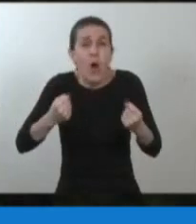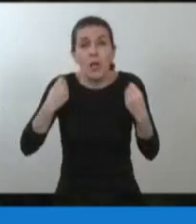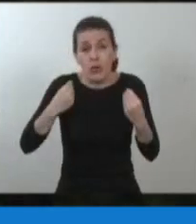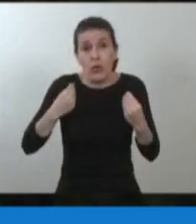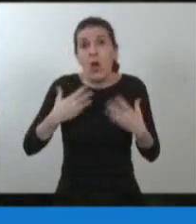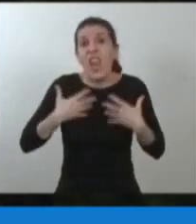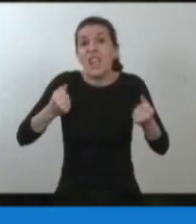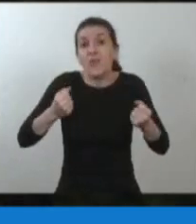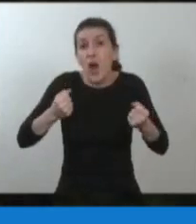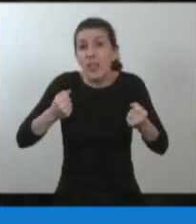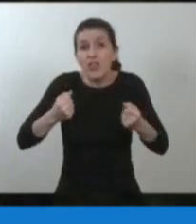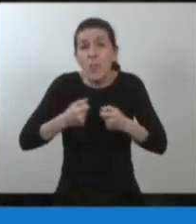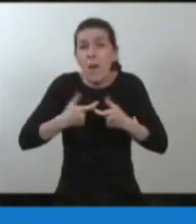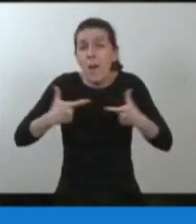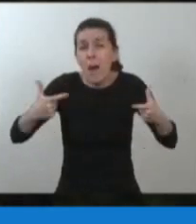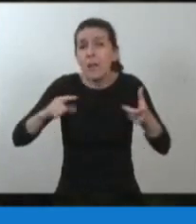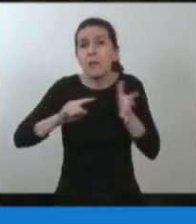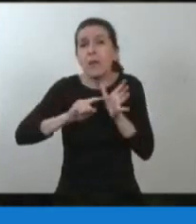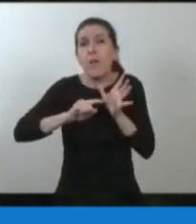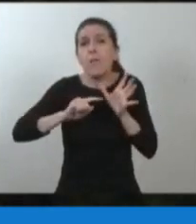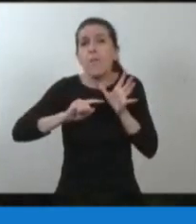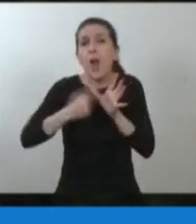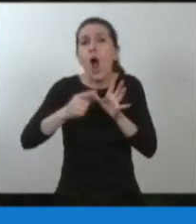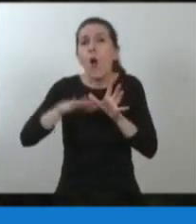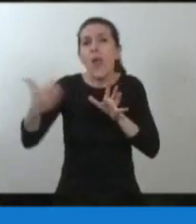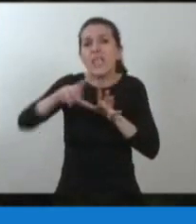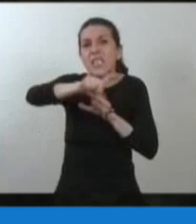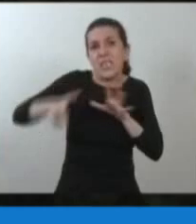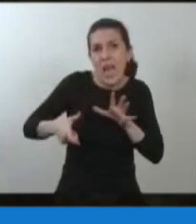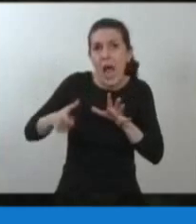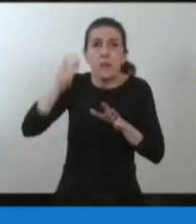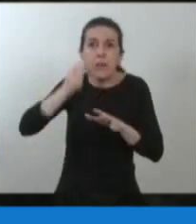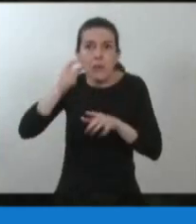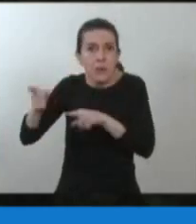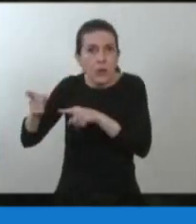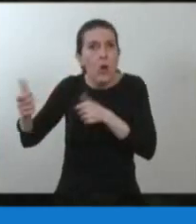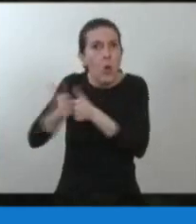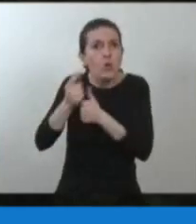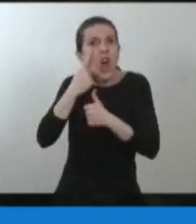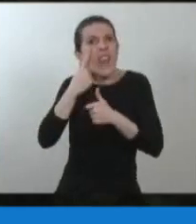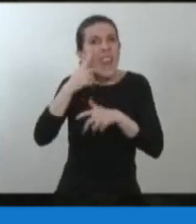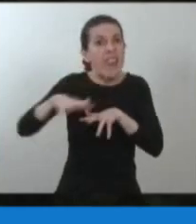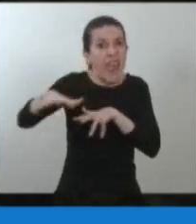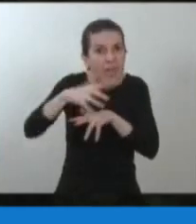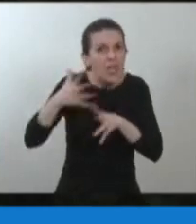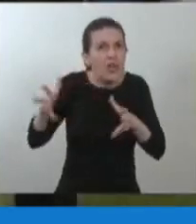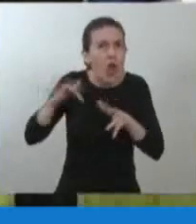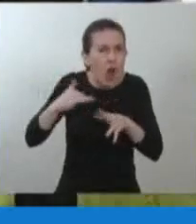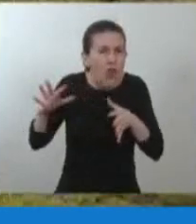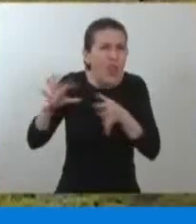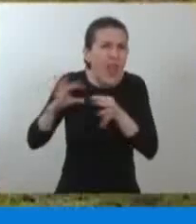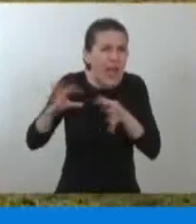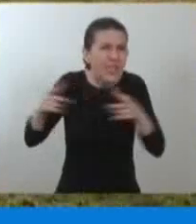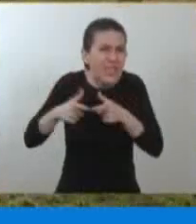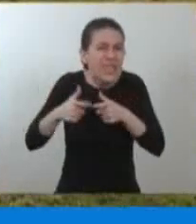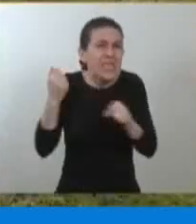esfuerzo se multiplica es en la provincia de buenos aires donde con el gobernador y como cada uno de los intendentes trabajamos cotidianamente para